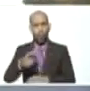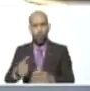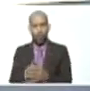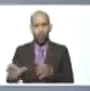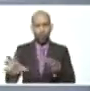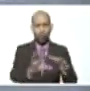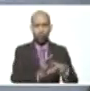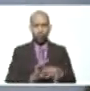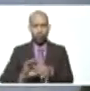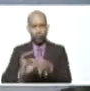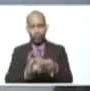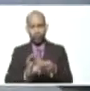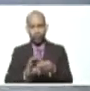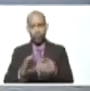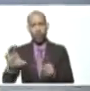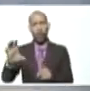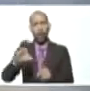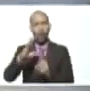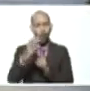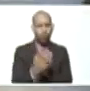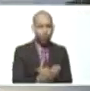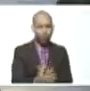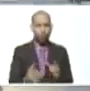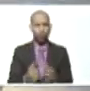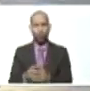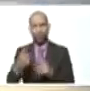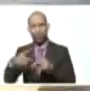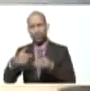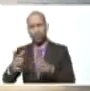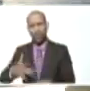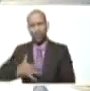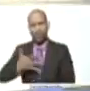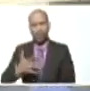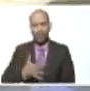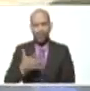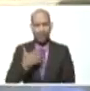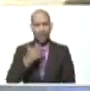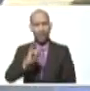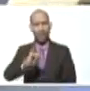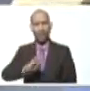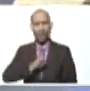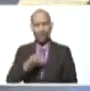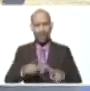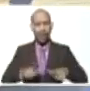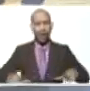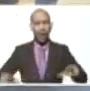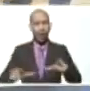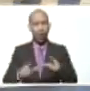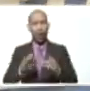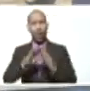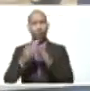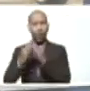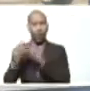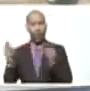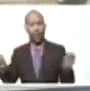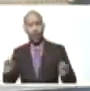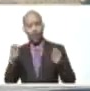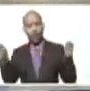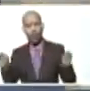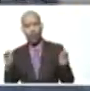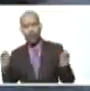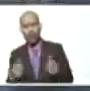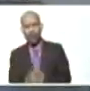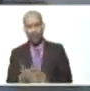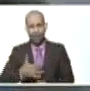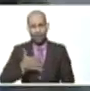con connotaciones culturales capaces de renovar el sentido de identidad local, de comunidad popular, de